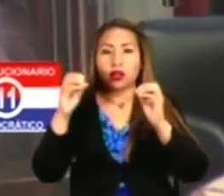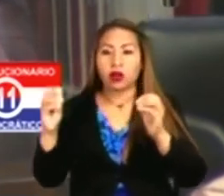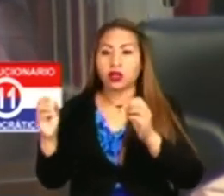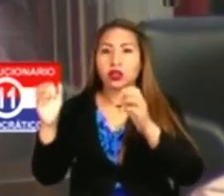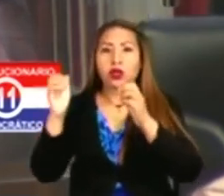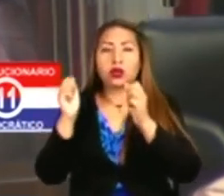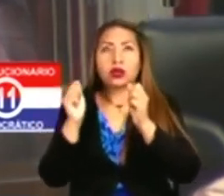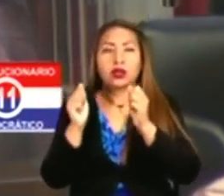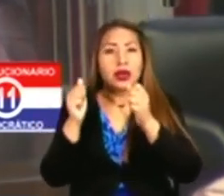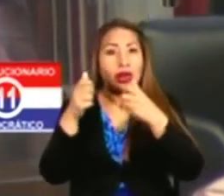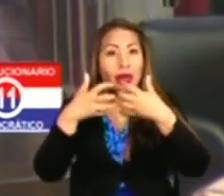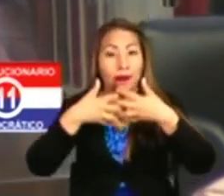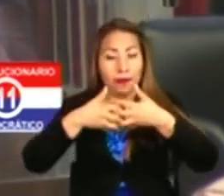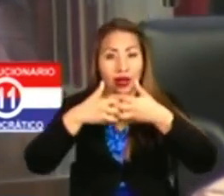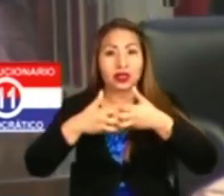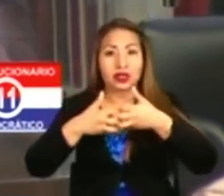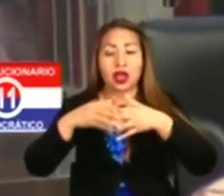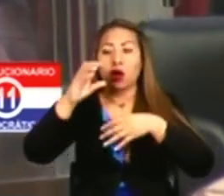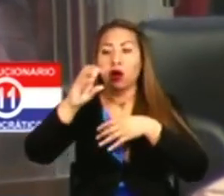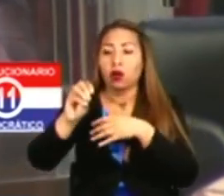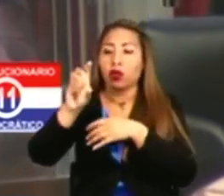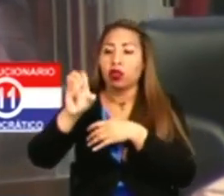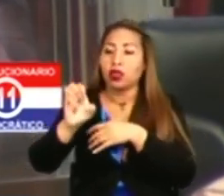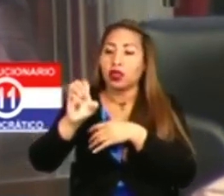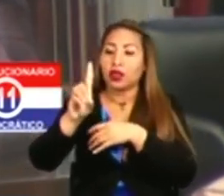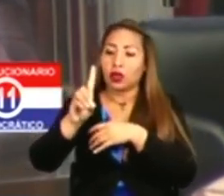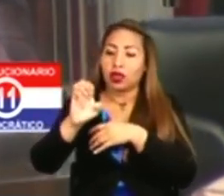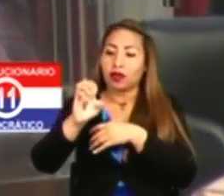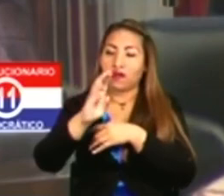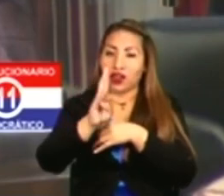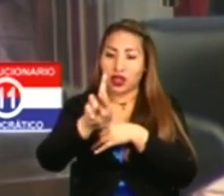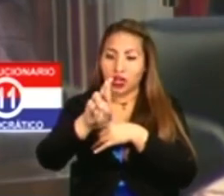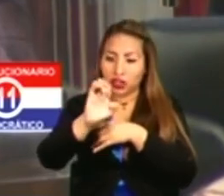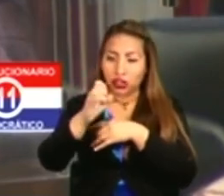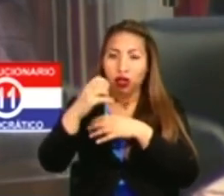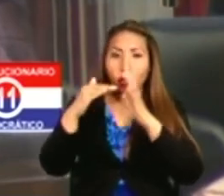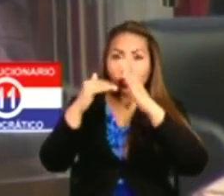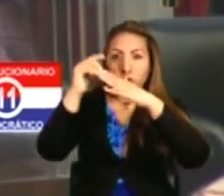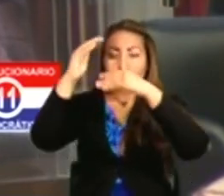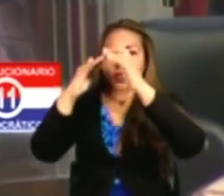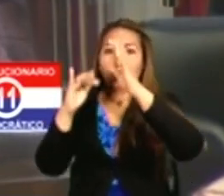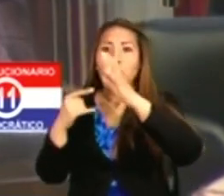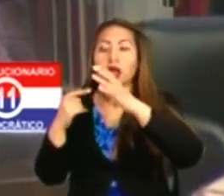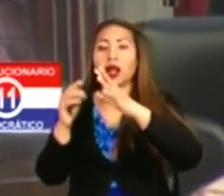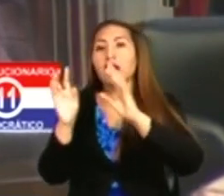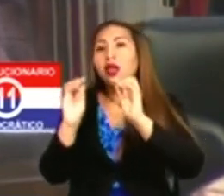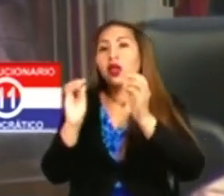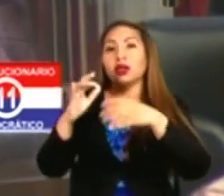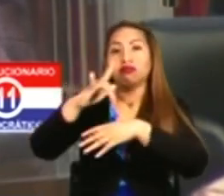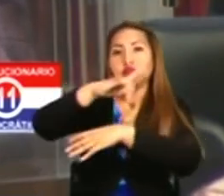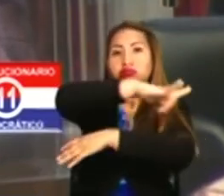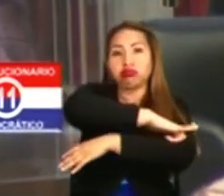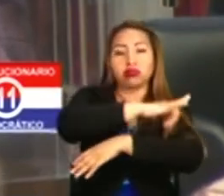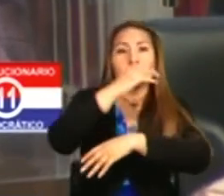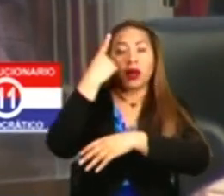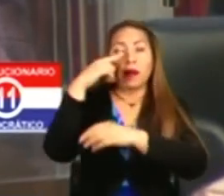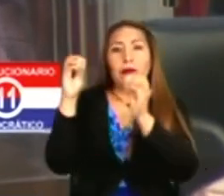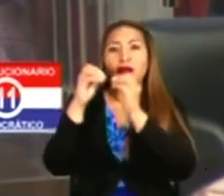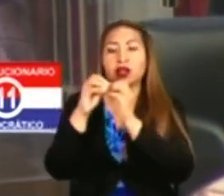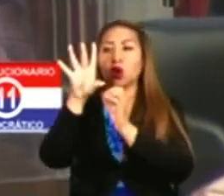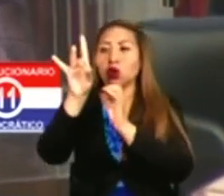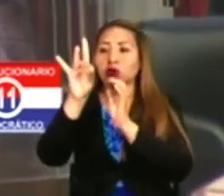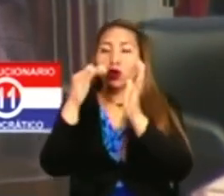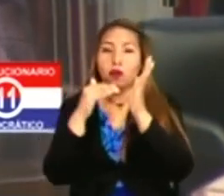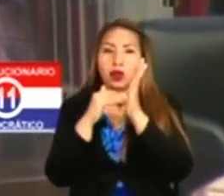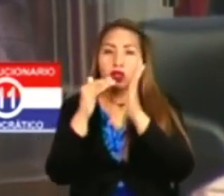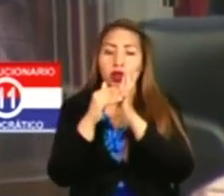en tránsito, que entraron más de 8 millones de pasajeros antes de la pandemia, no pagan ni